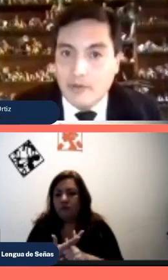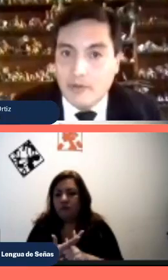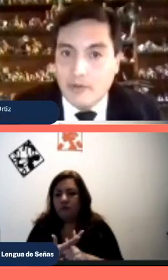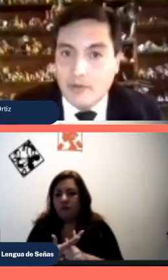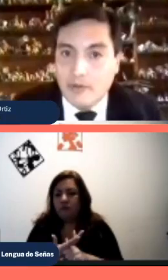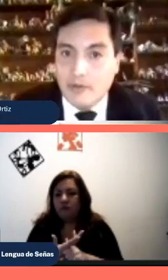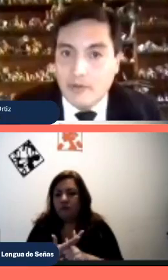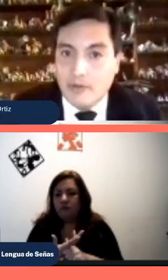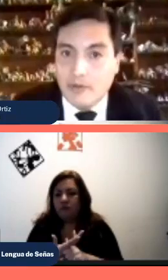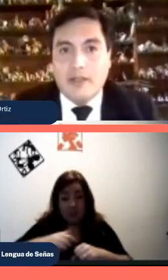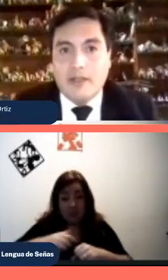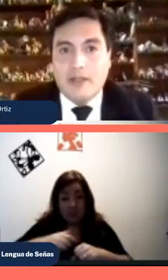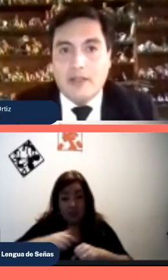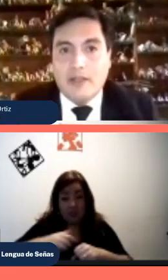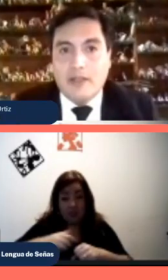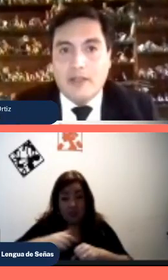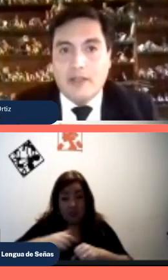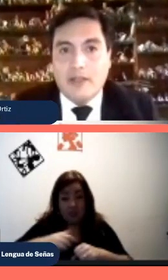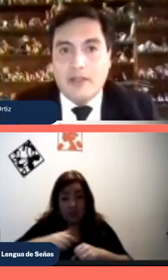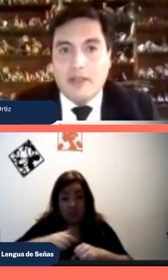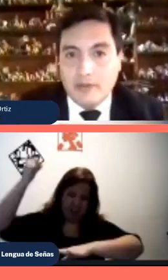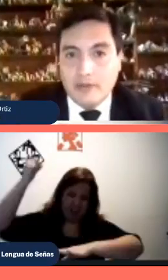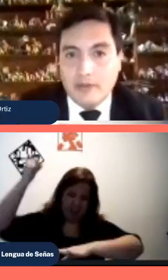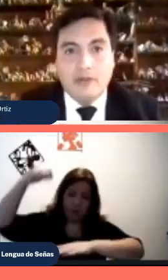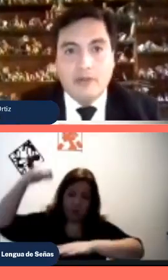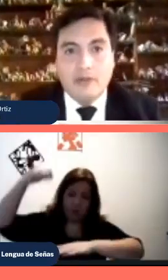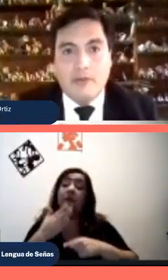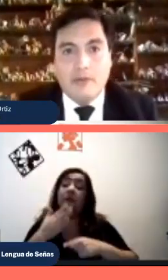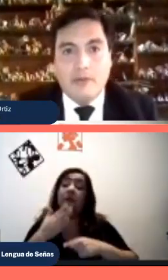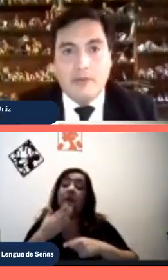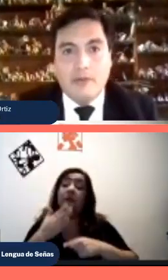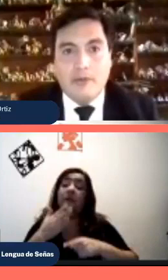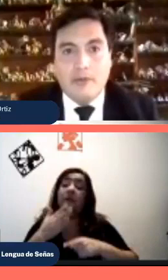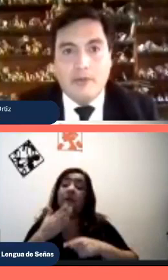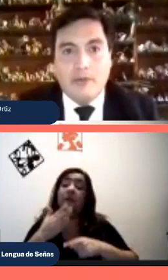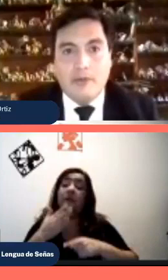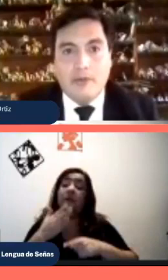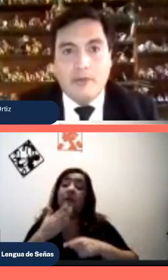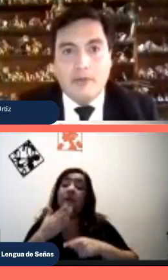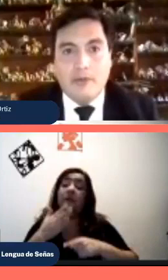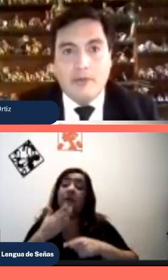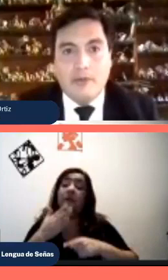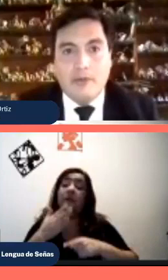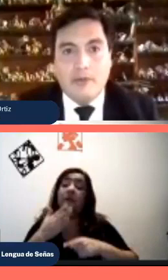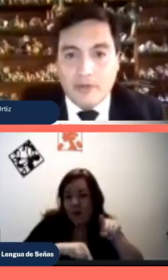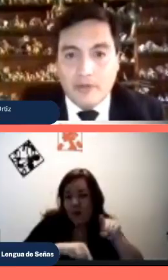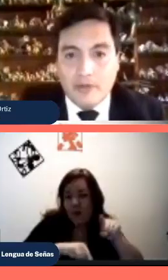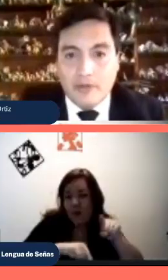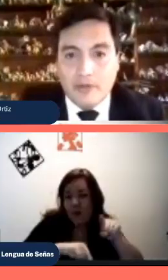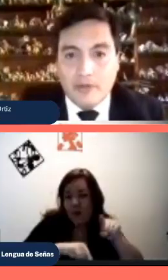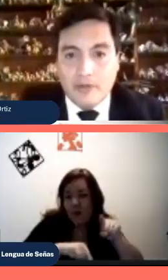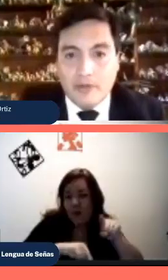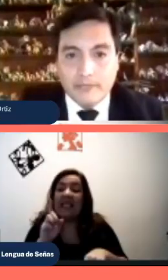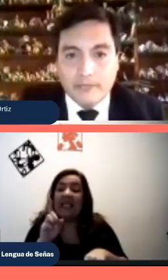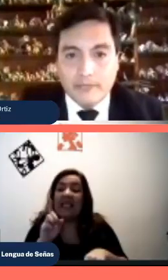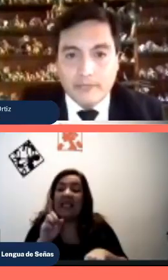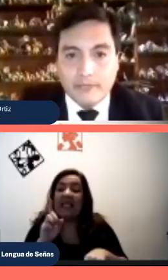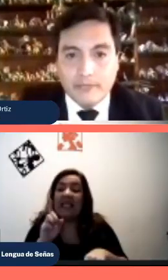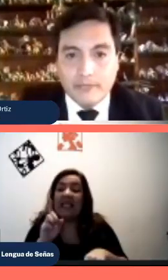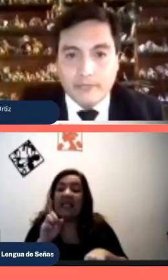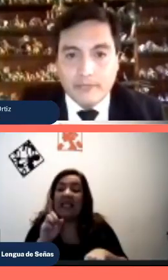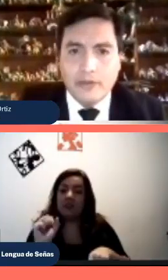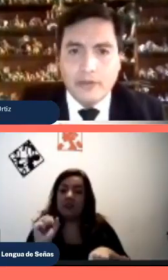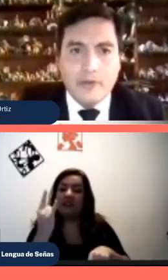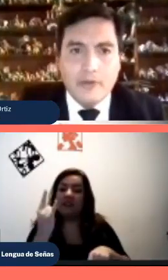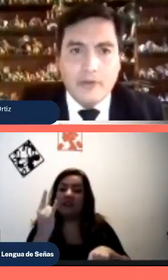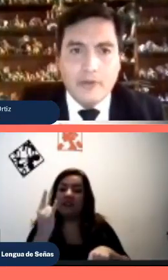dinosaurios, sino que también existieron primos de los dinosaurios, como estos de acá, que son pterosaurios.